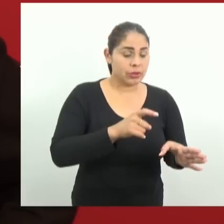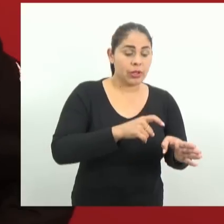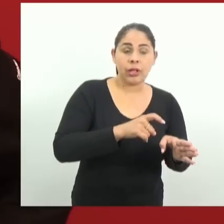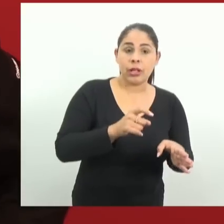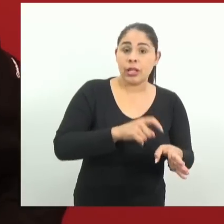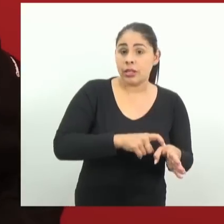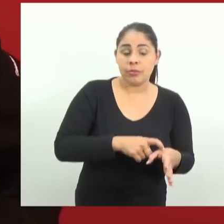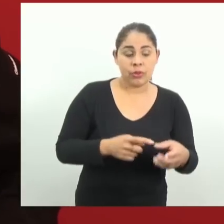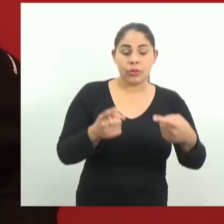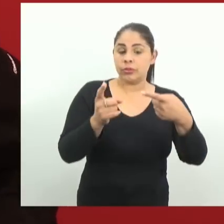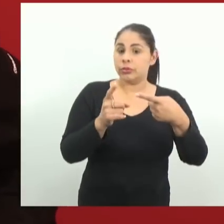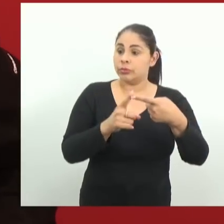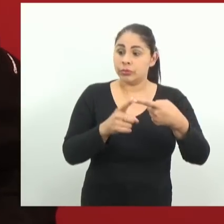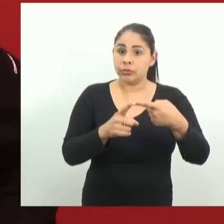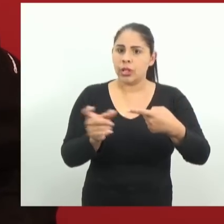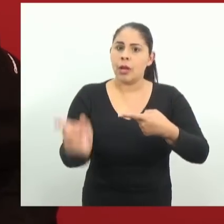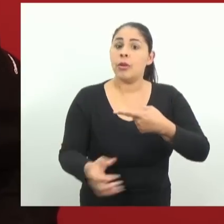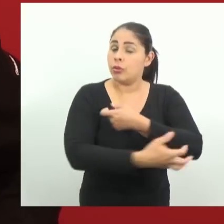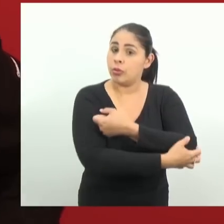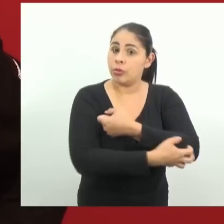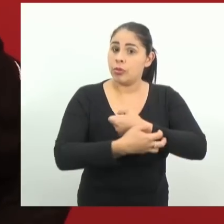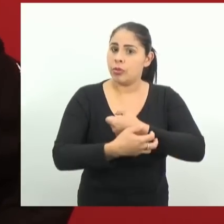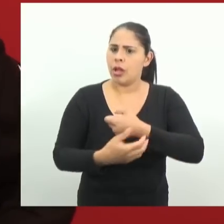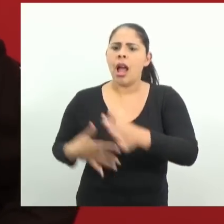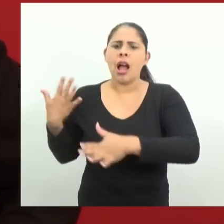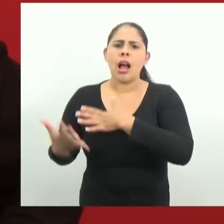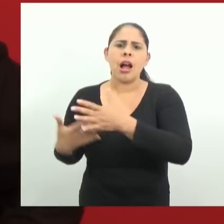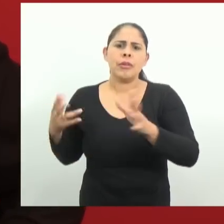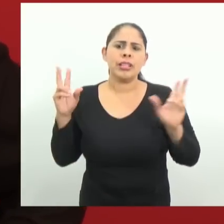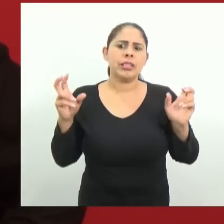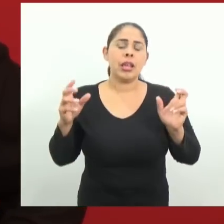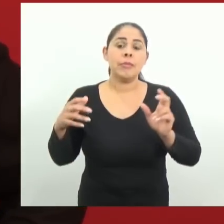Los pobres hablan solo del dinero.